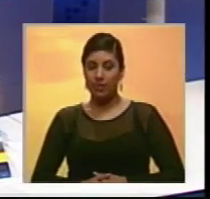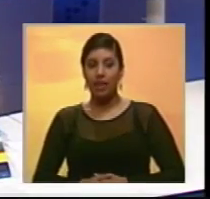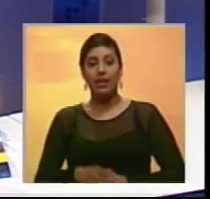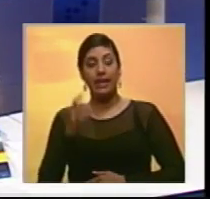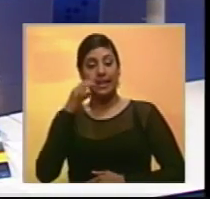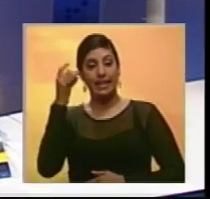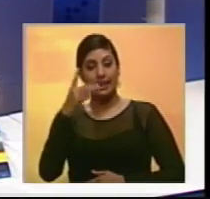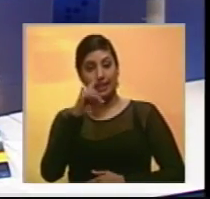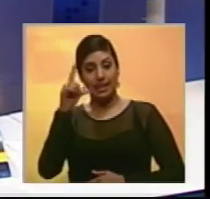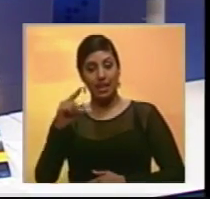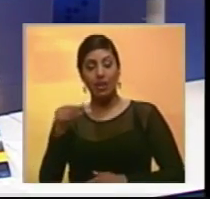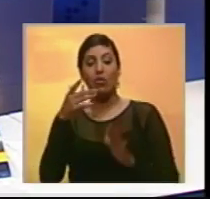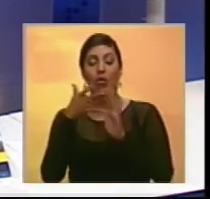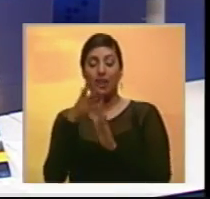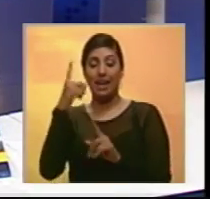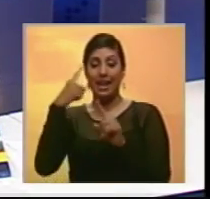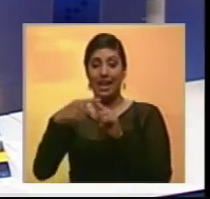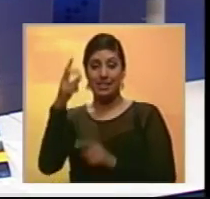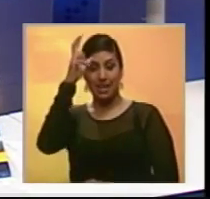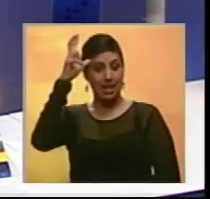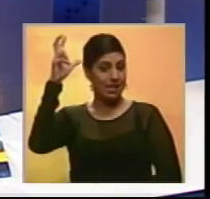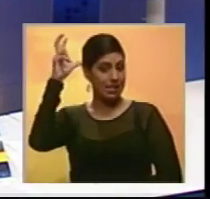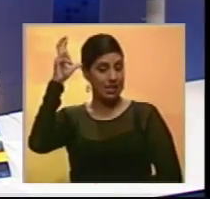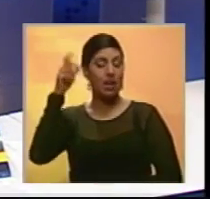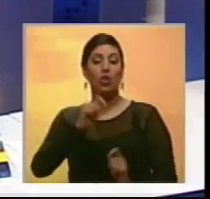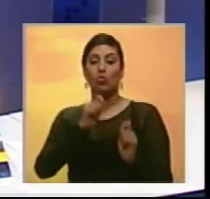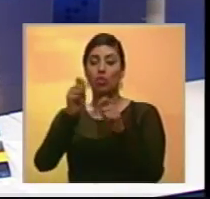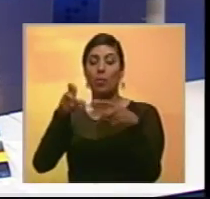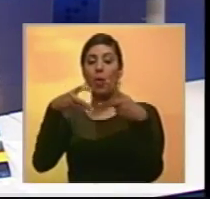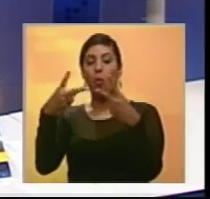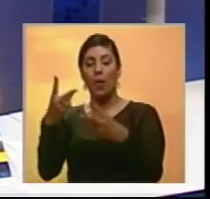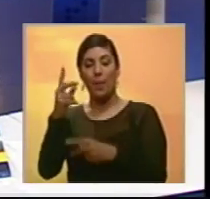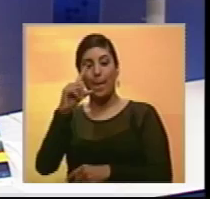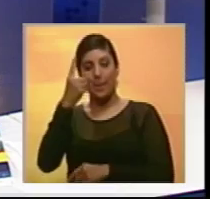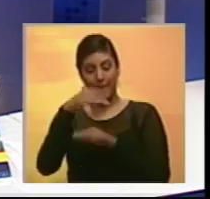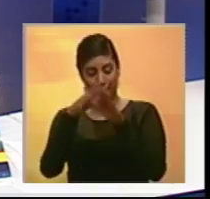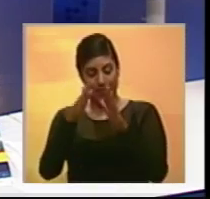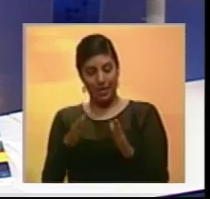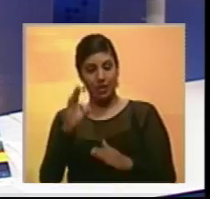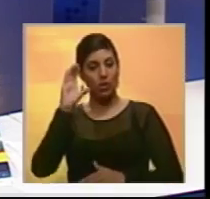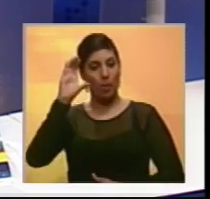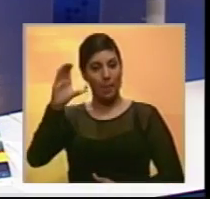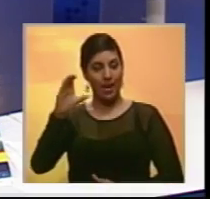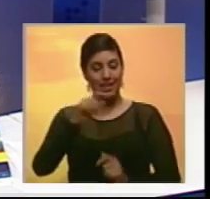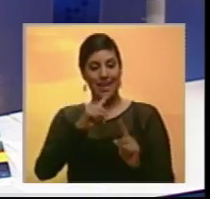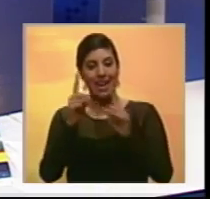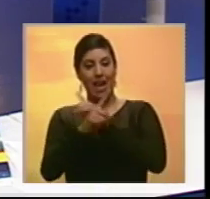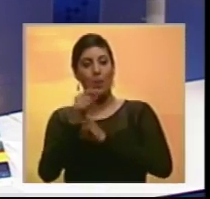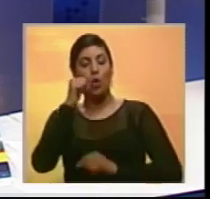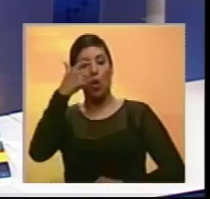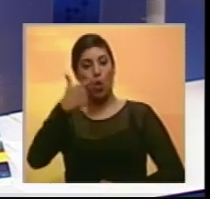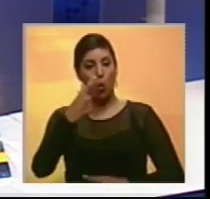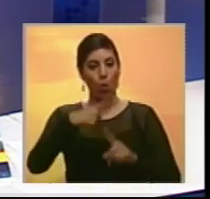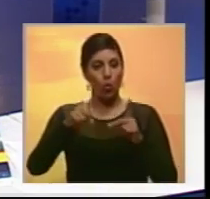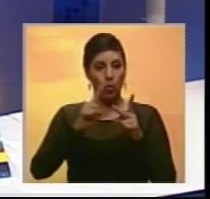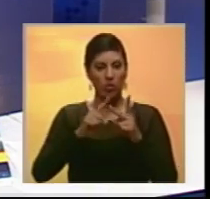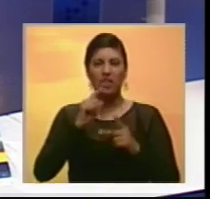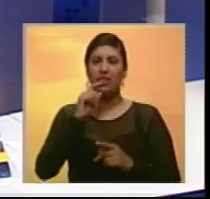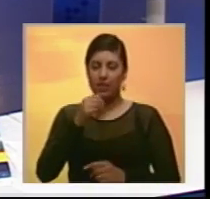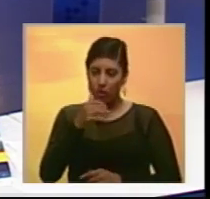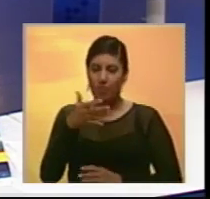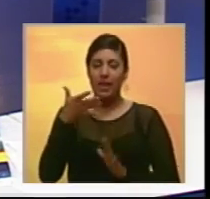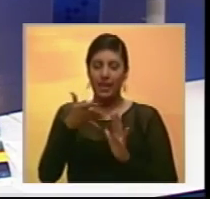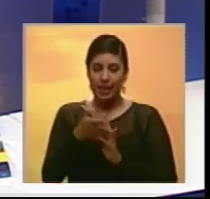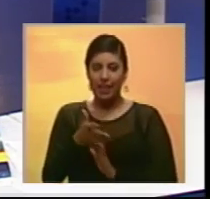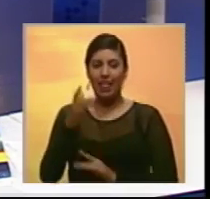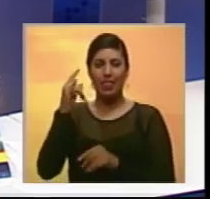En Italia, el ex canciller Paolo Gentiloni fue designado como el nuevo primer ministro del país en sustitución de Matteo Renzi, quien dimitió